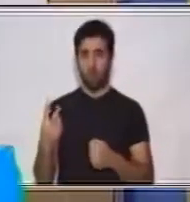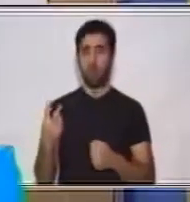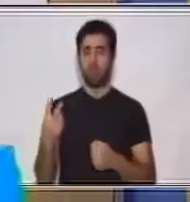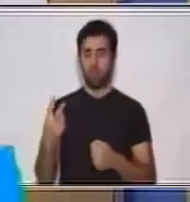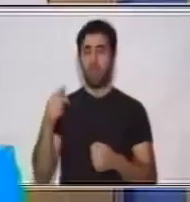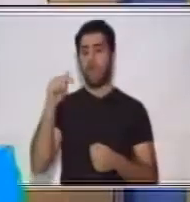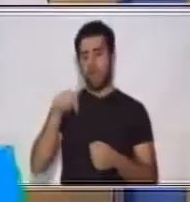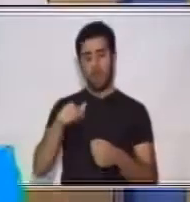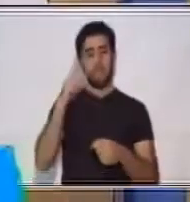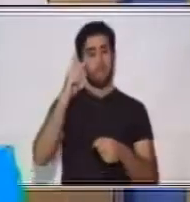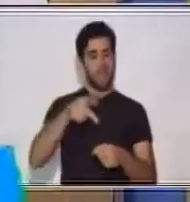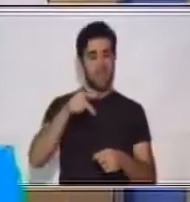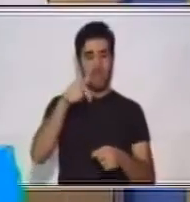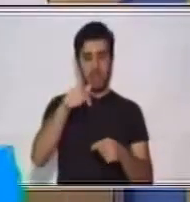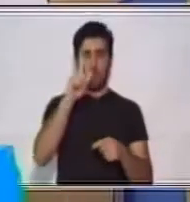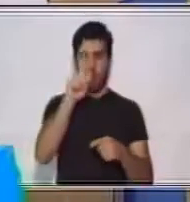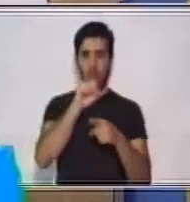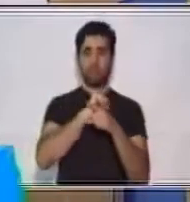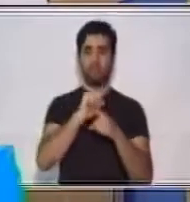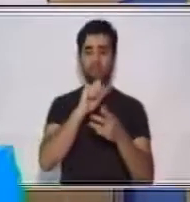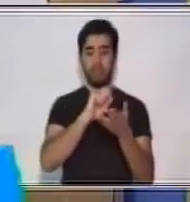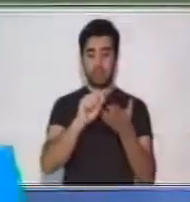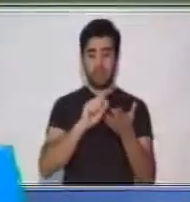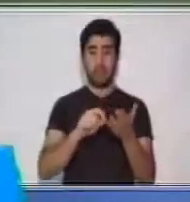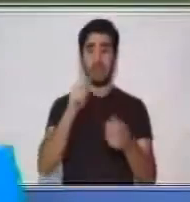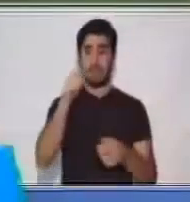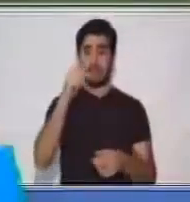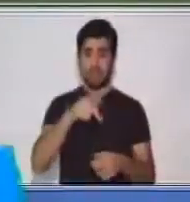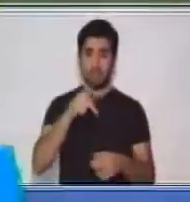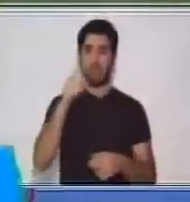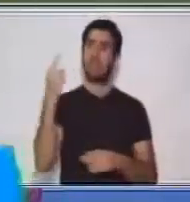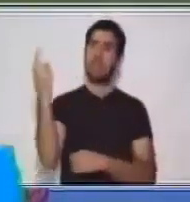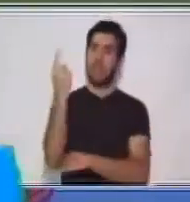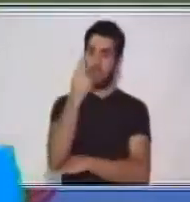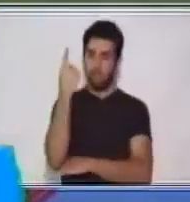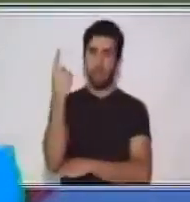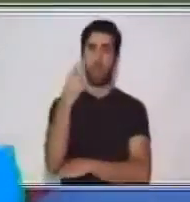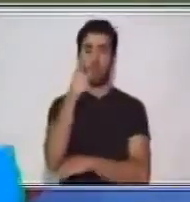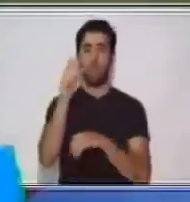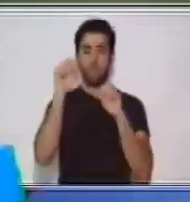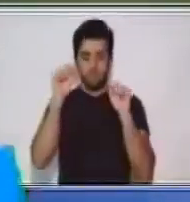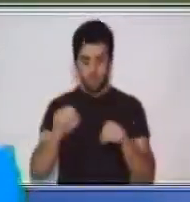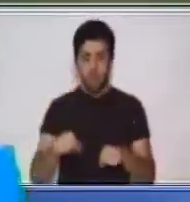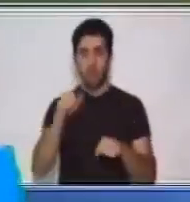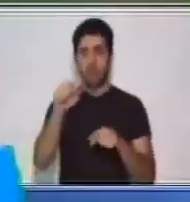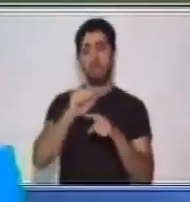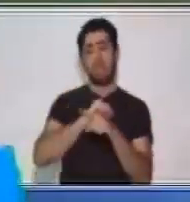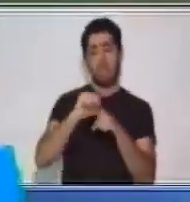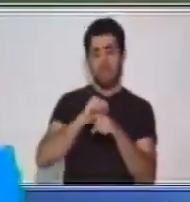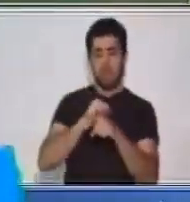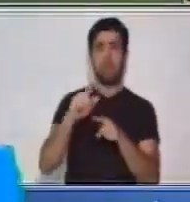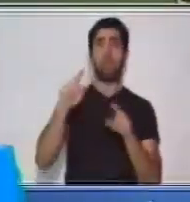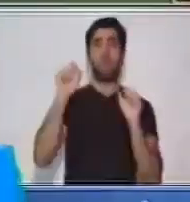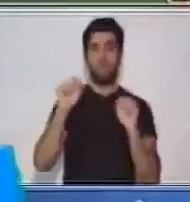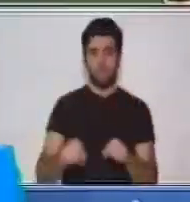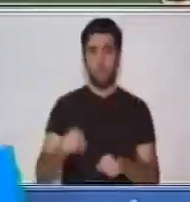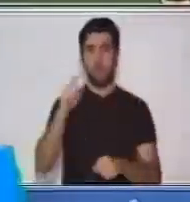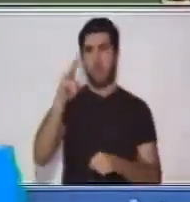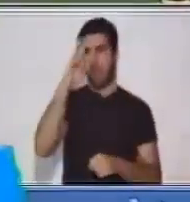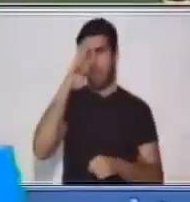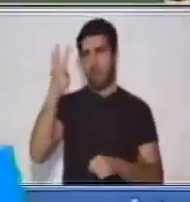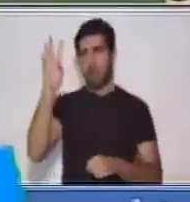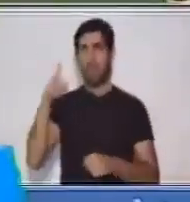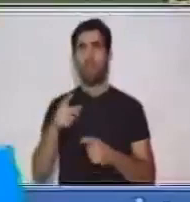mismo ejercicio. Eso es muy importante que lo practiques en casa. Tú puedes inventar números y